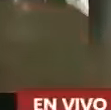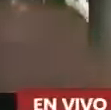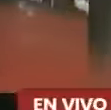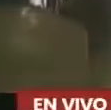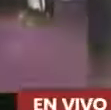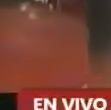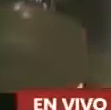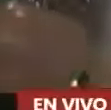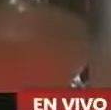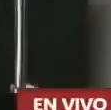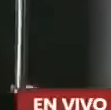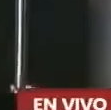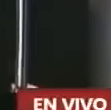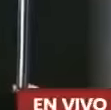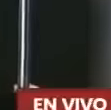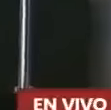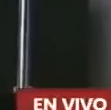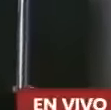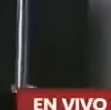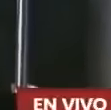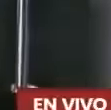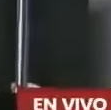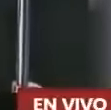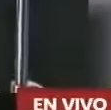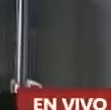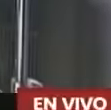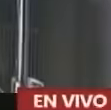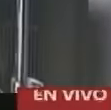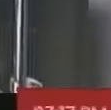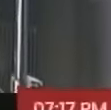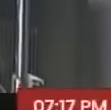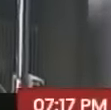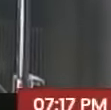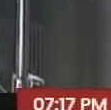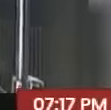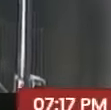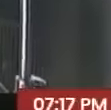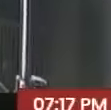5 años sin clases de música. Natural, así.